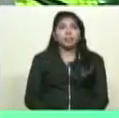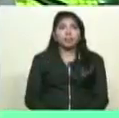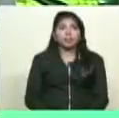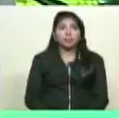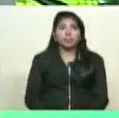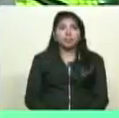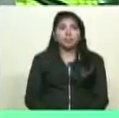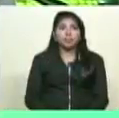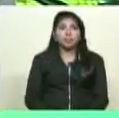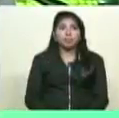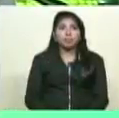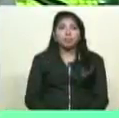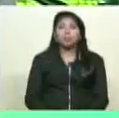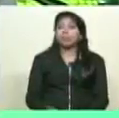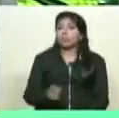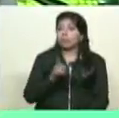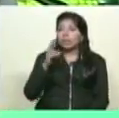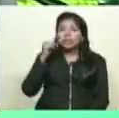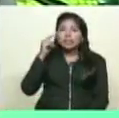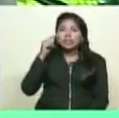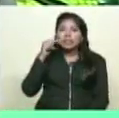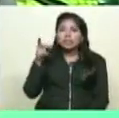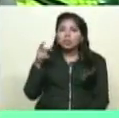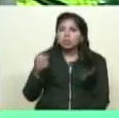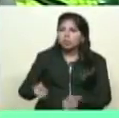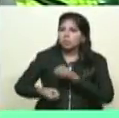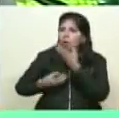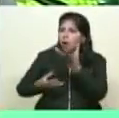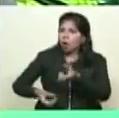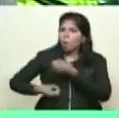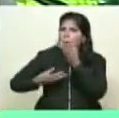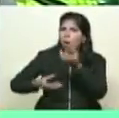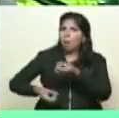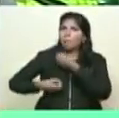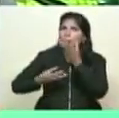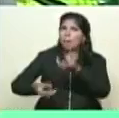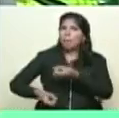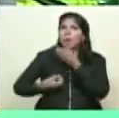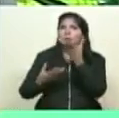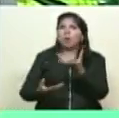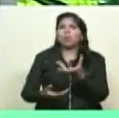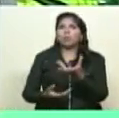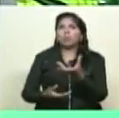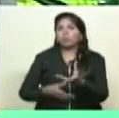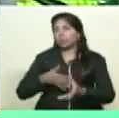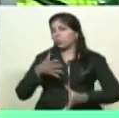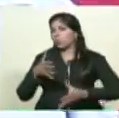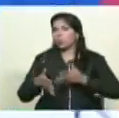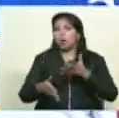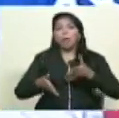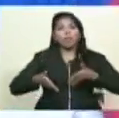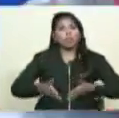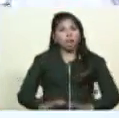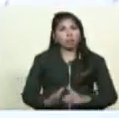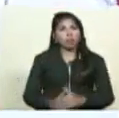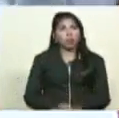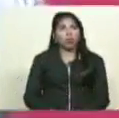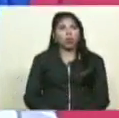estas palabras que ha dado Raúl Graterol. Nació en Palmarejo,